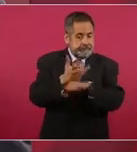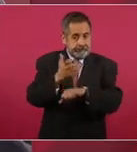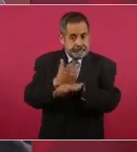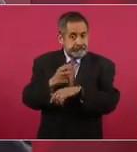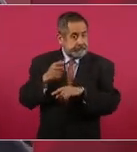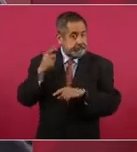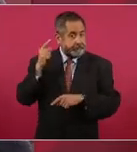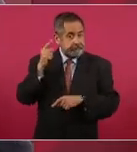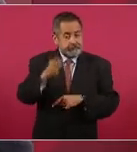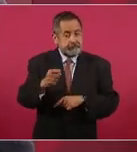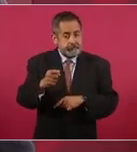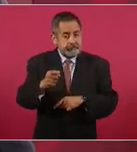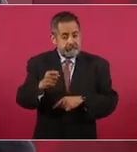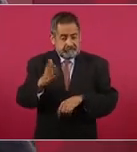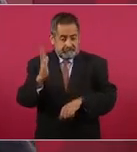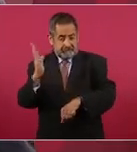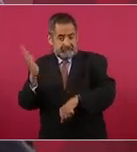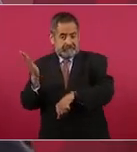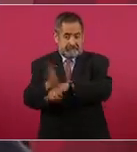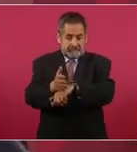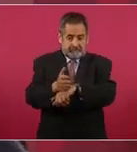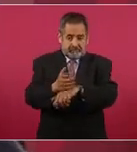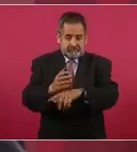y lo condenan